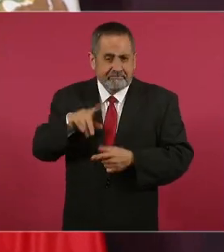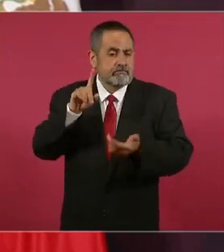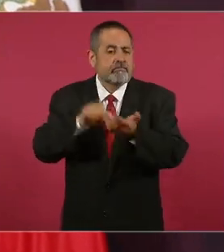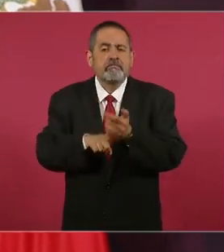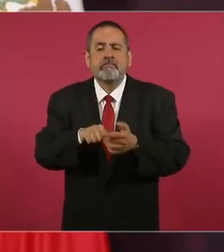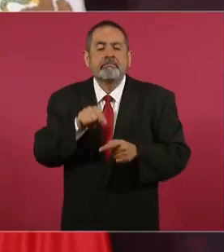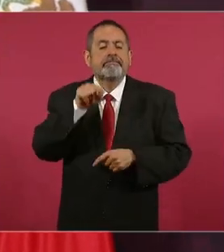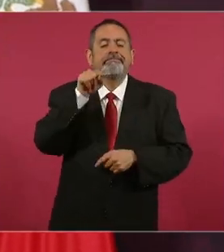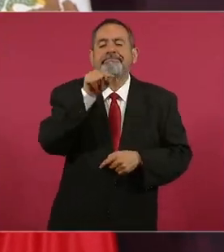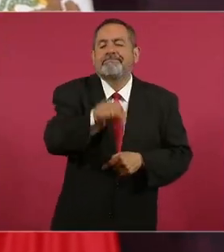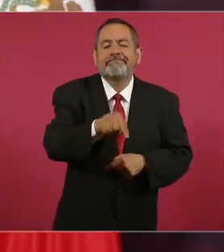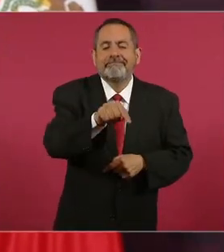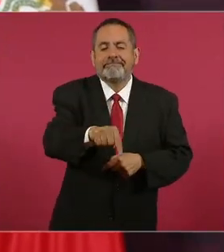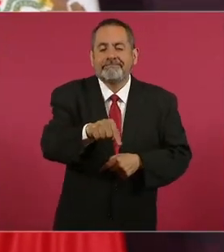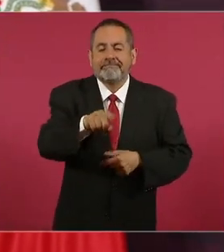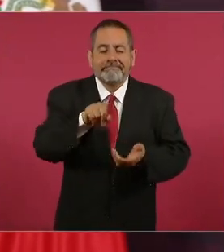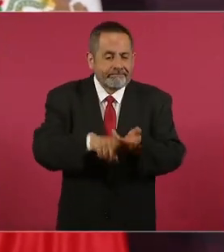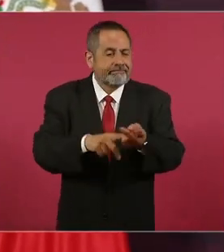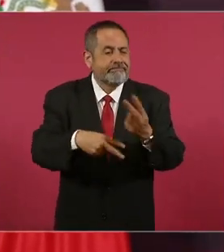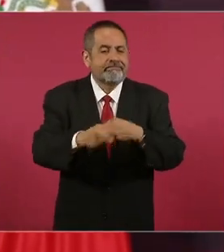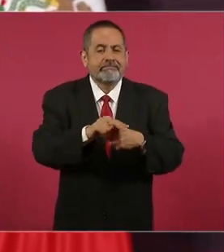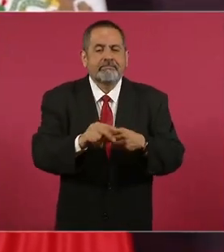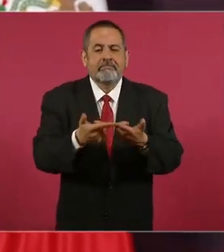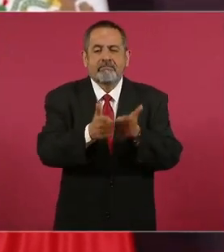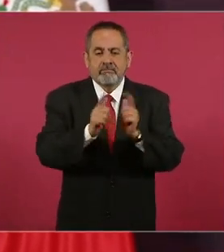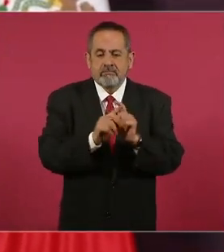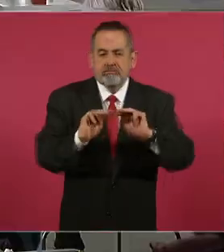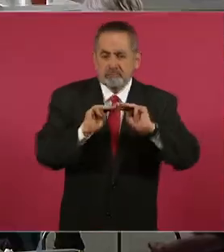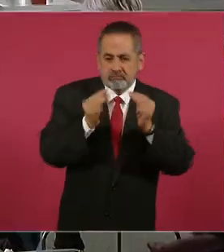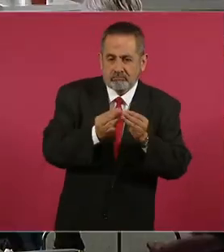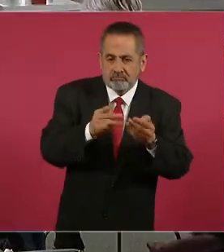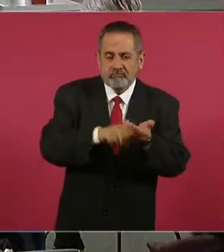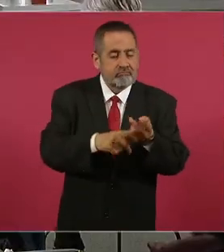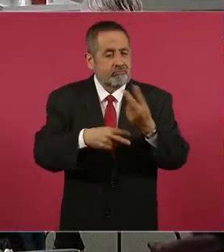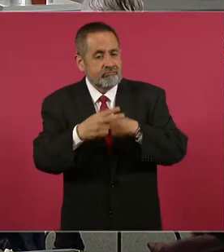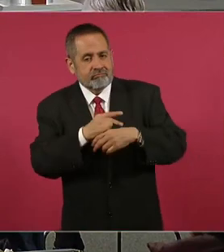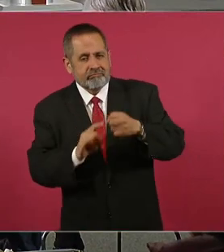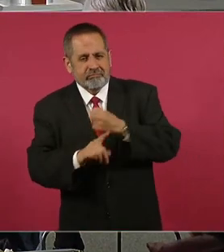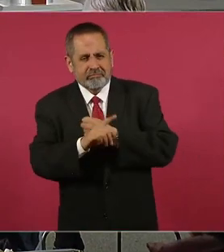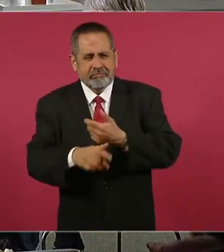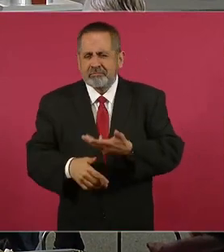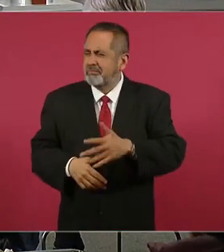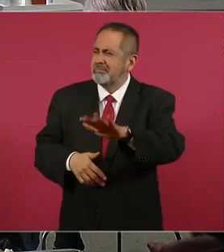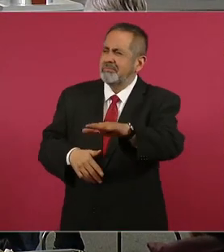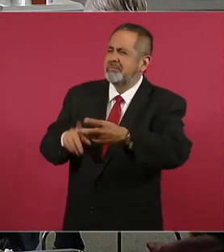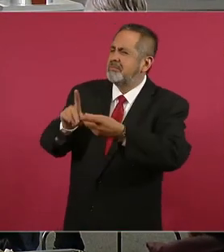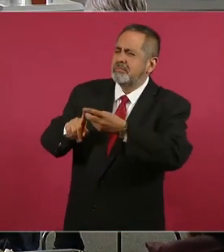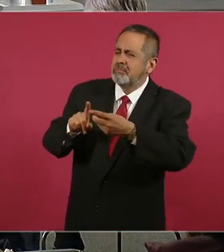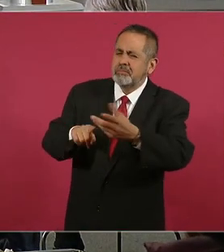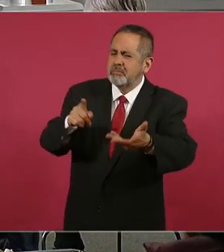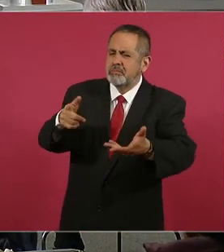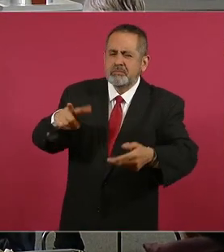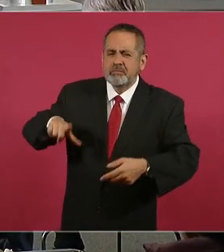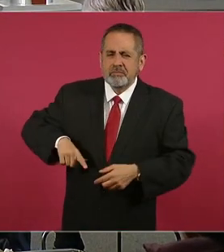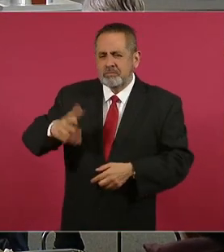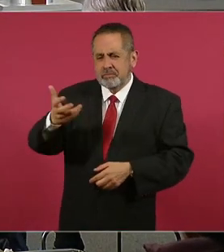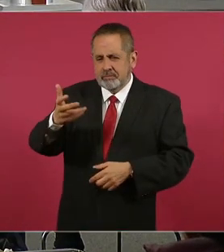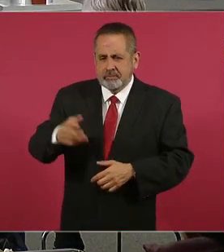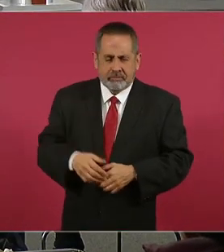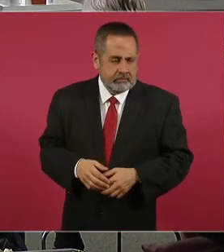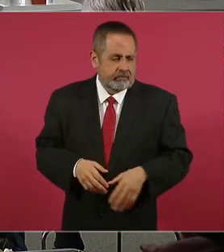presencia de grupos armados. ¿Y dónde es, presidente, y qué hace el gobierno para detenerlos? Ah,